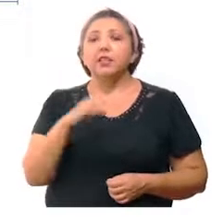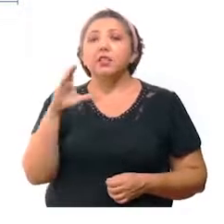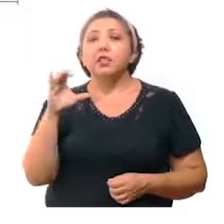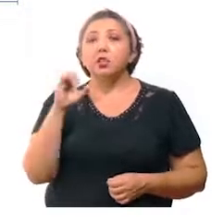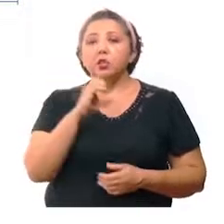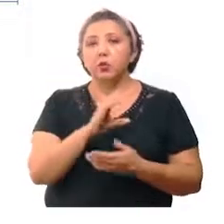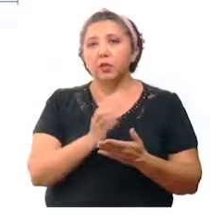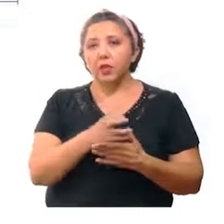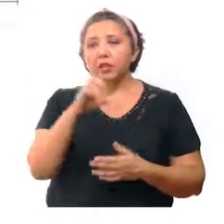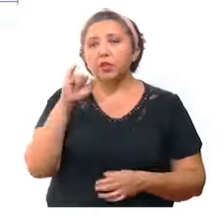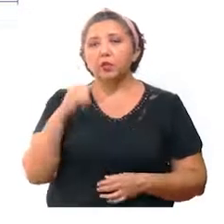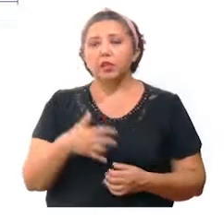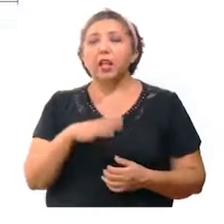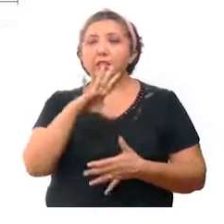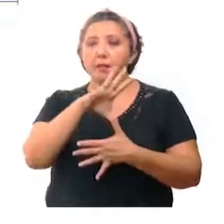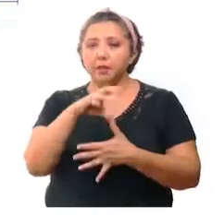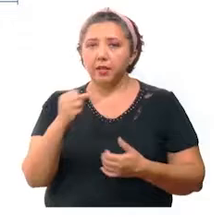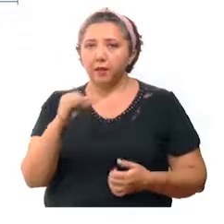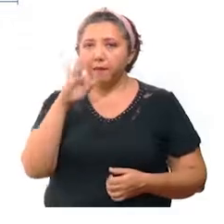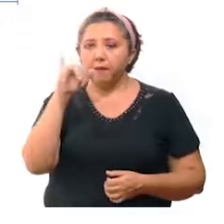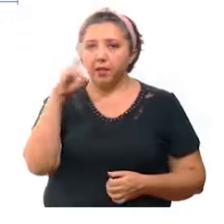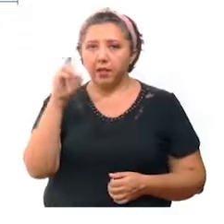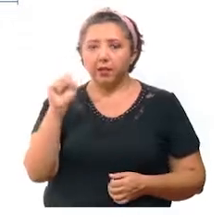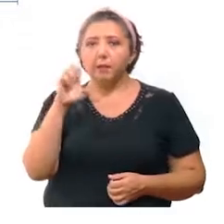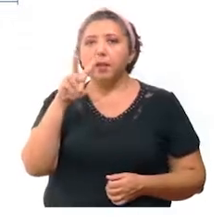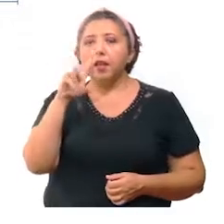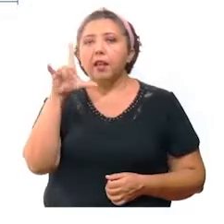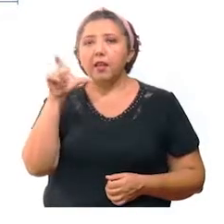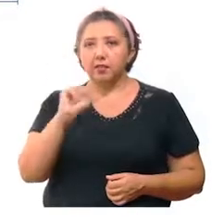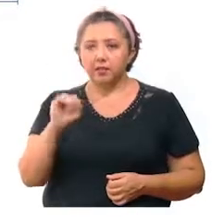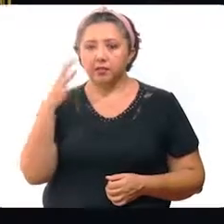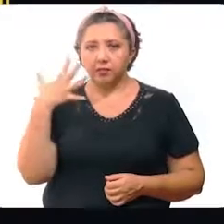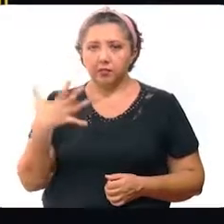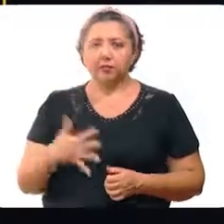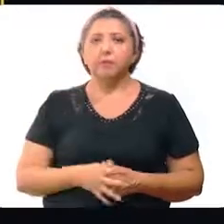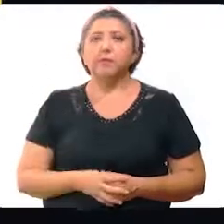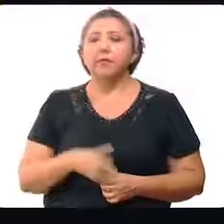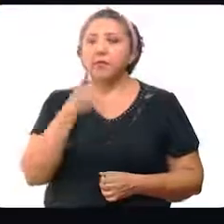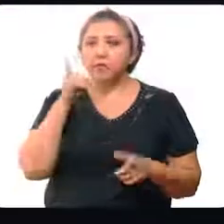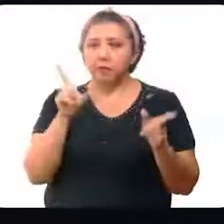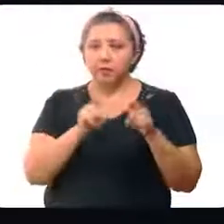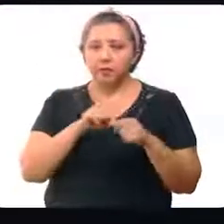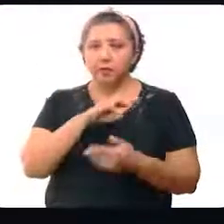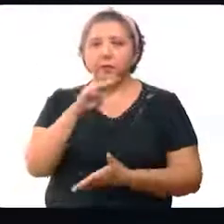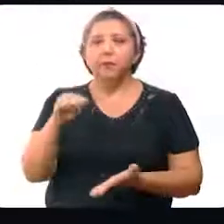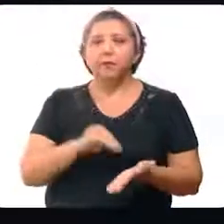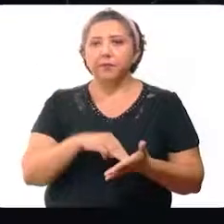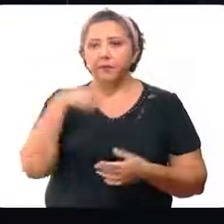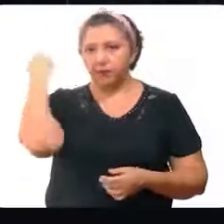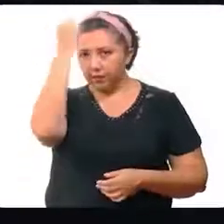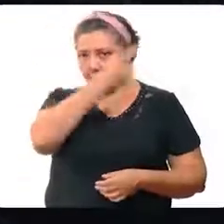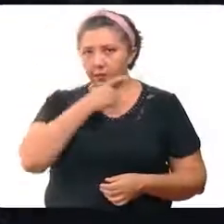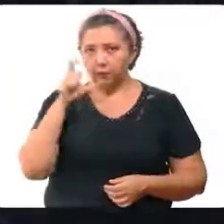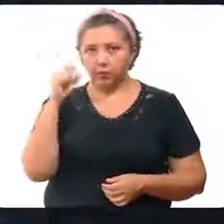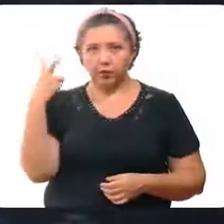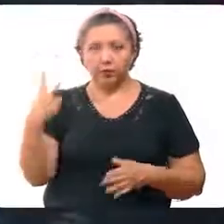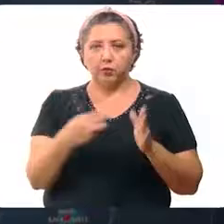Ciudad Industrial, Las Américas, Fidel Velázquez y Jardines de Vista Alegre con 5. Específicamente en Mérida se han